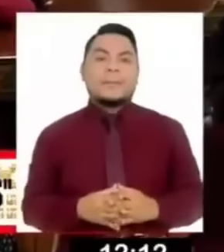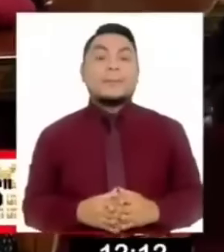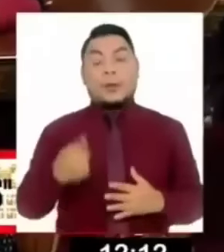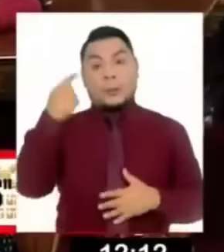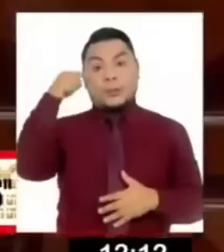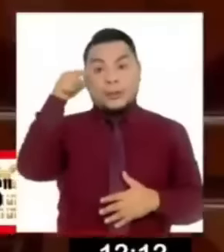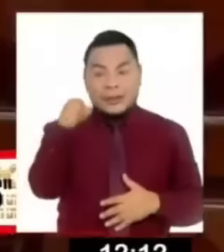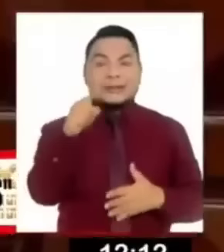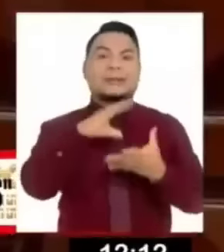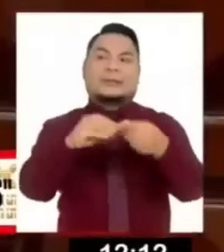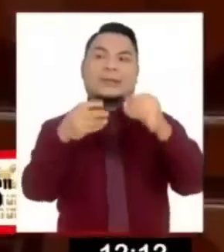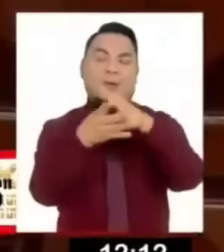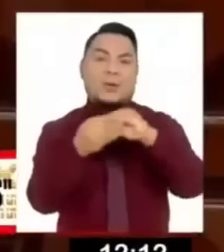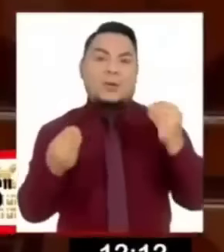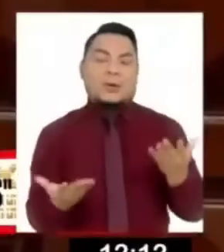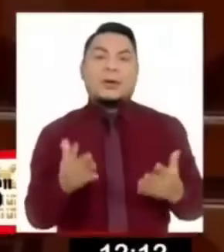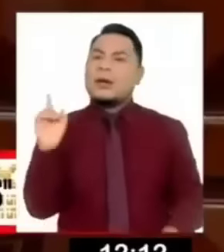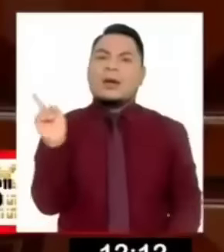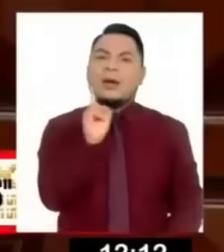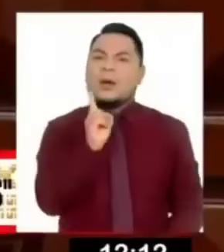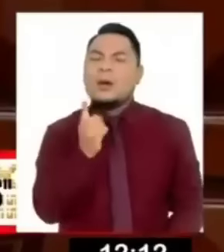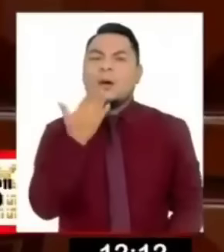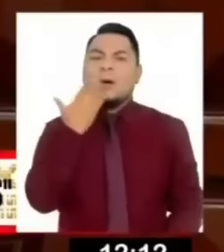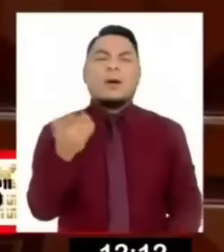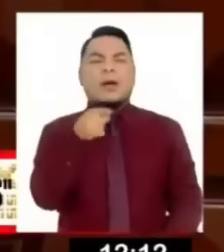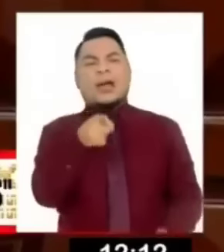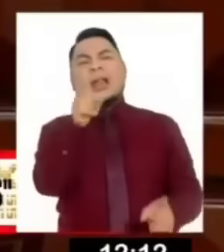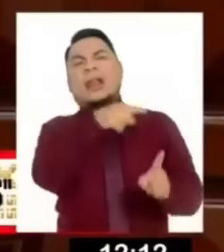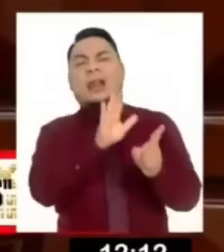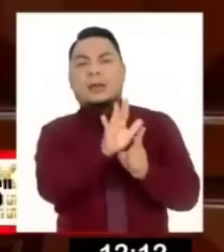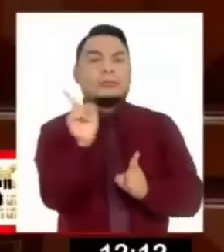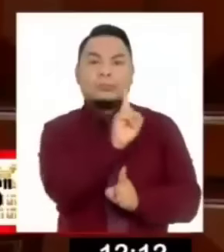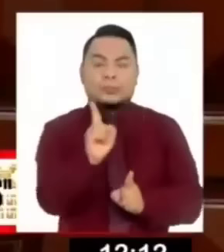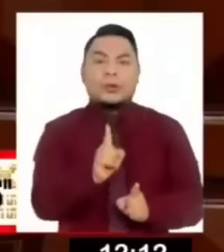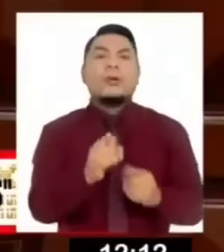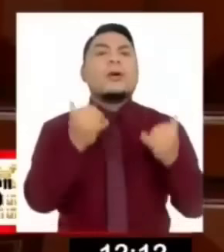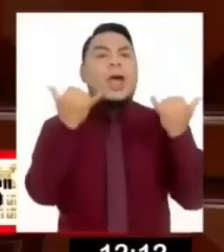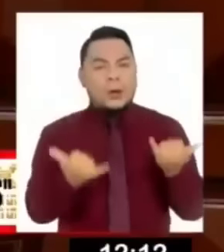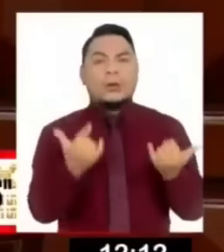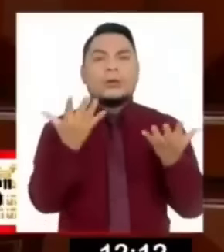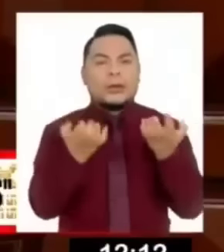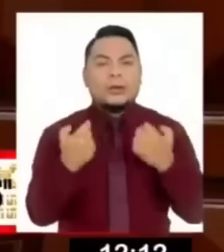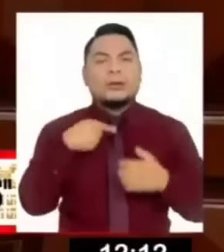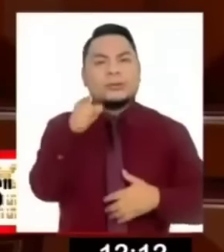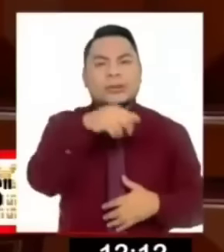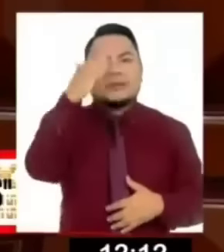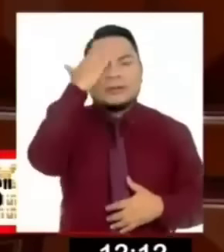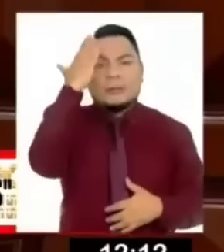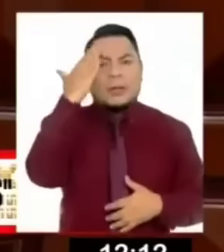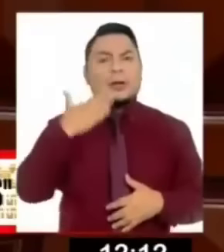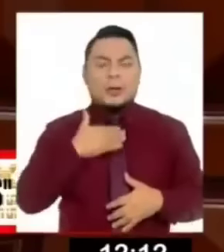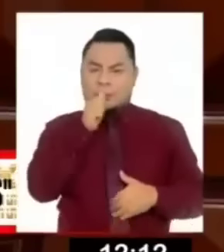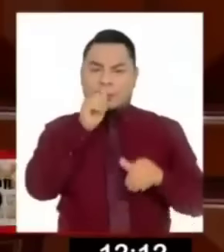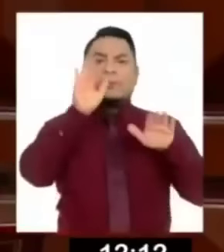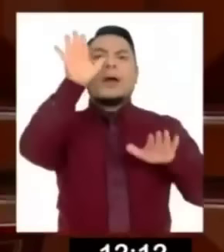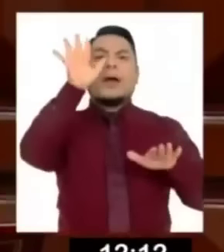Para que esta historia no sea más la excepción. Quiero que sepan que tienen mi